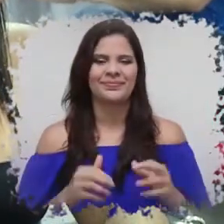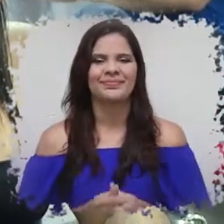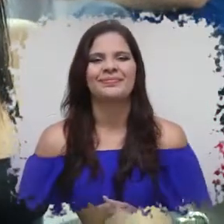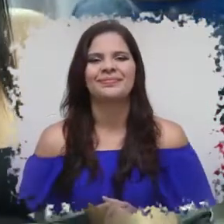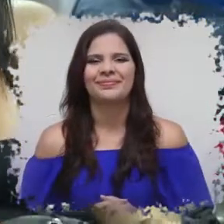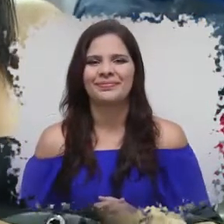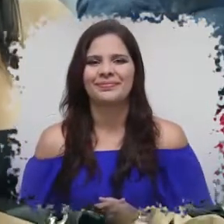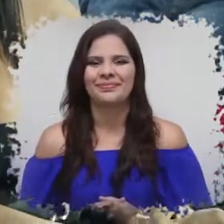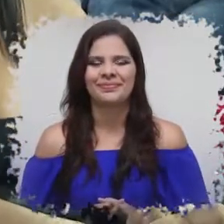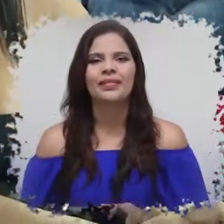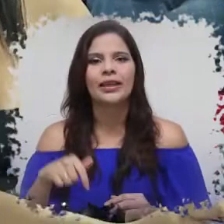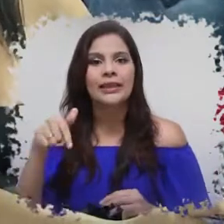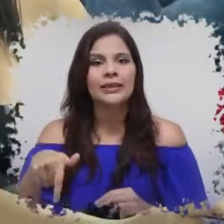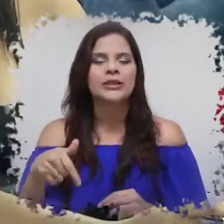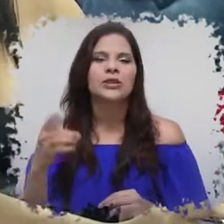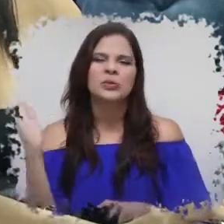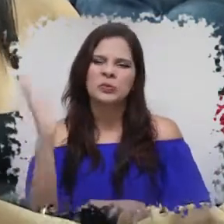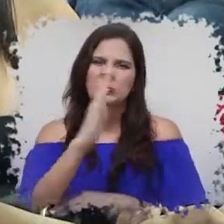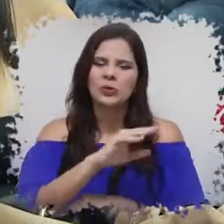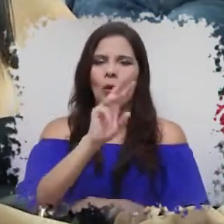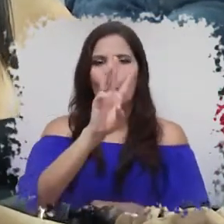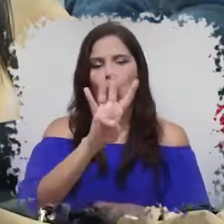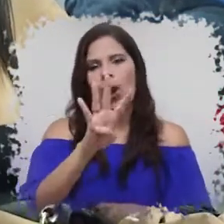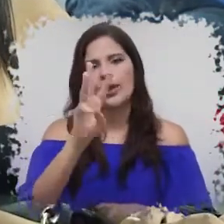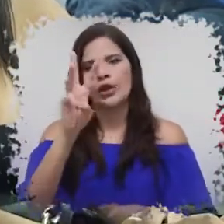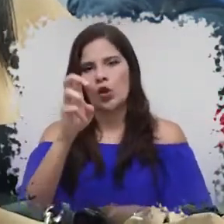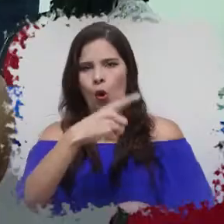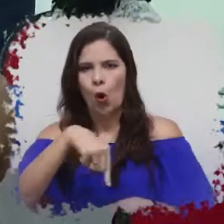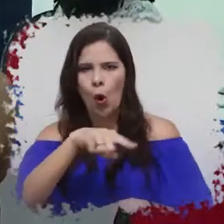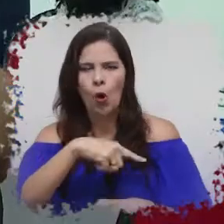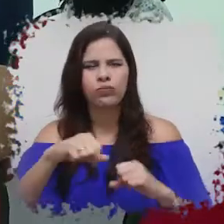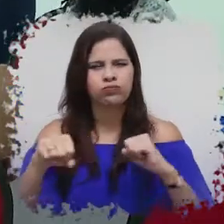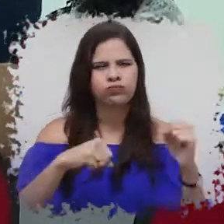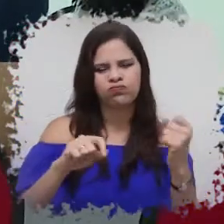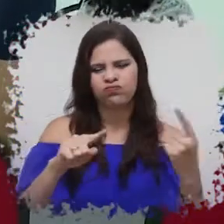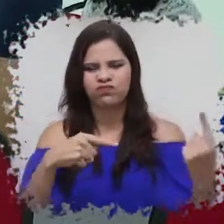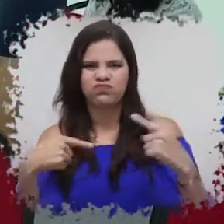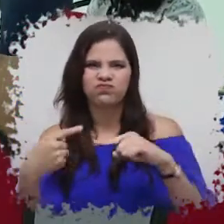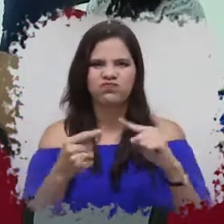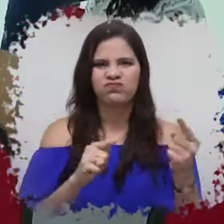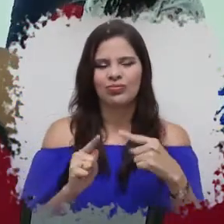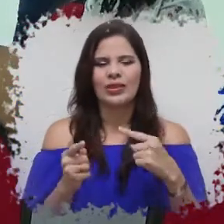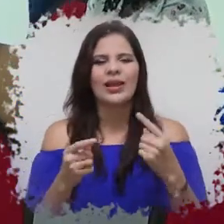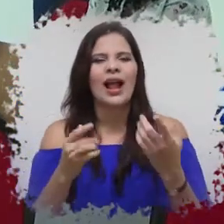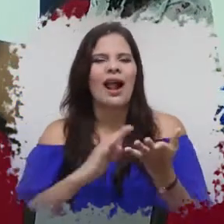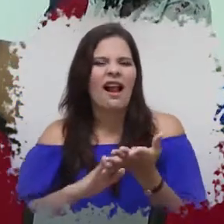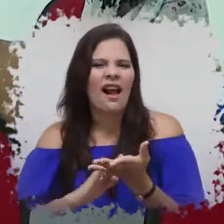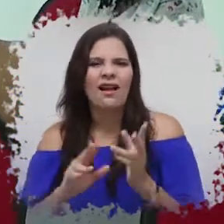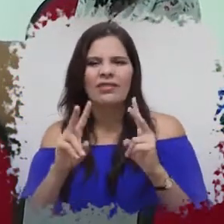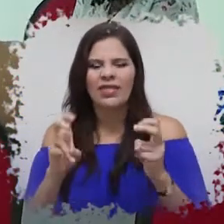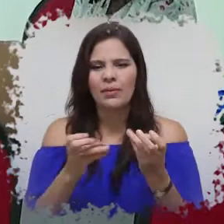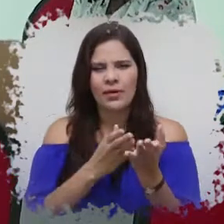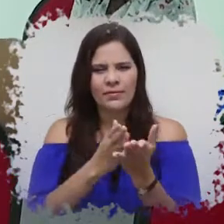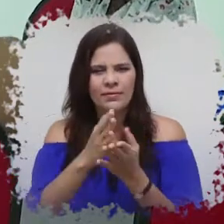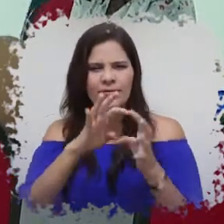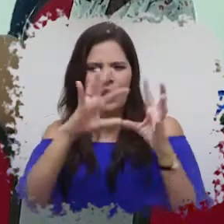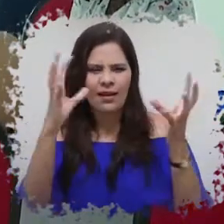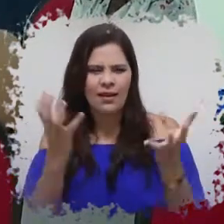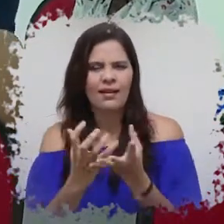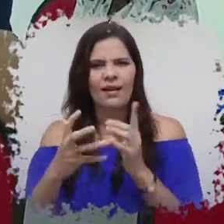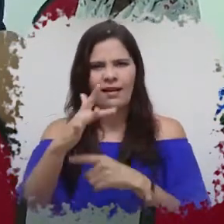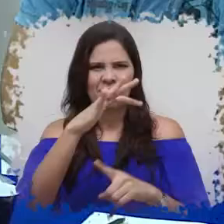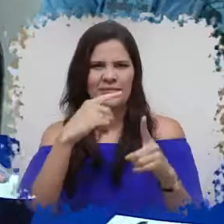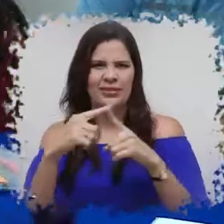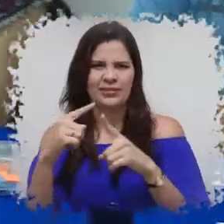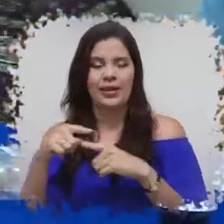evento con un formato de 48 horas en el que un grupo de participantes se enfrentaron a un reto de sostenibilidad, que en el caso de Colombia